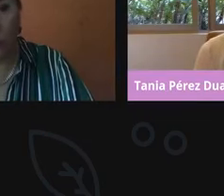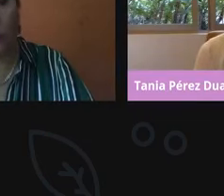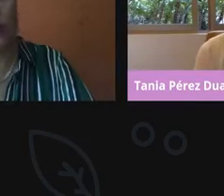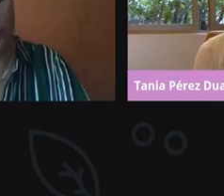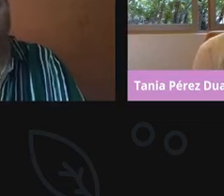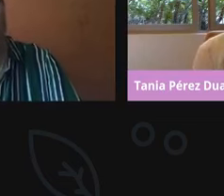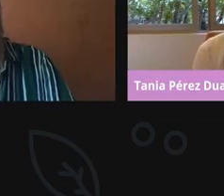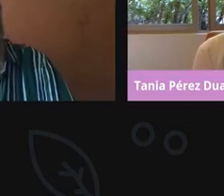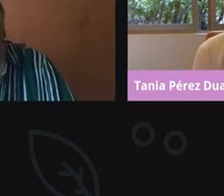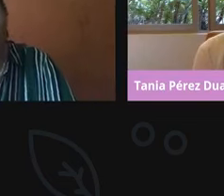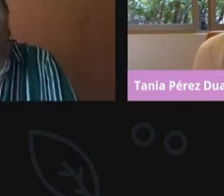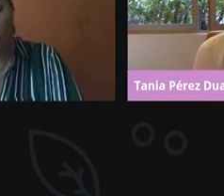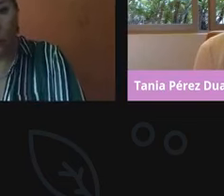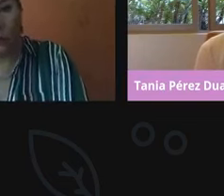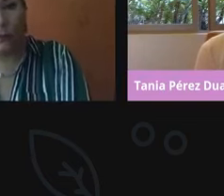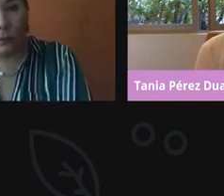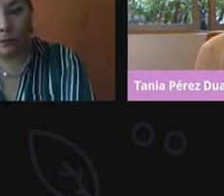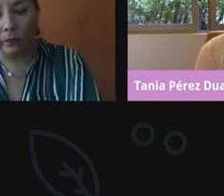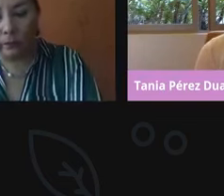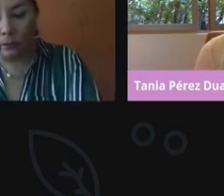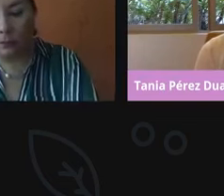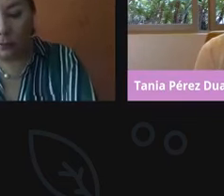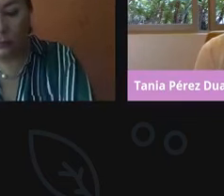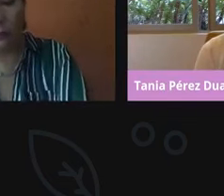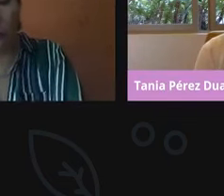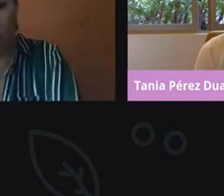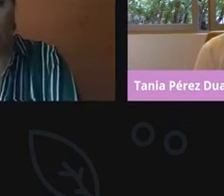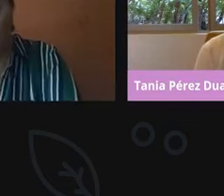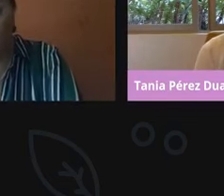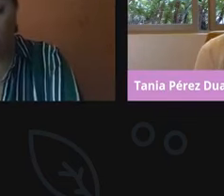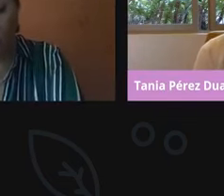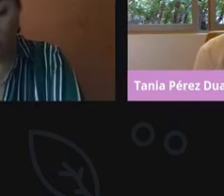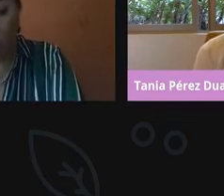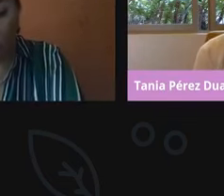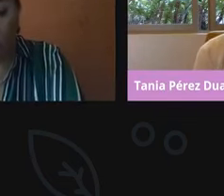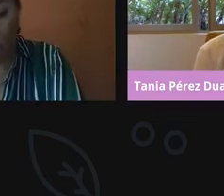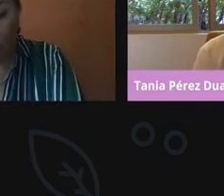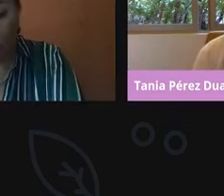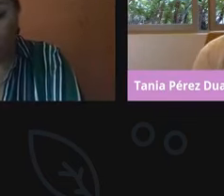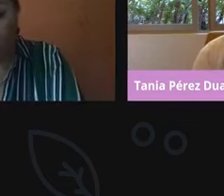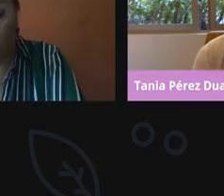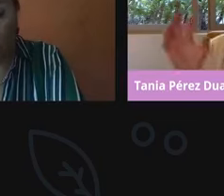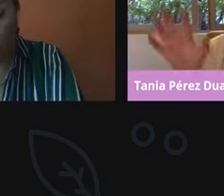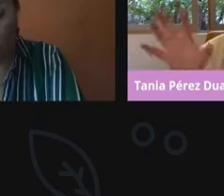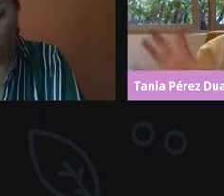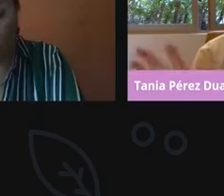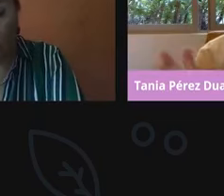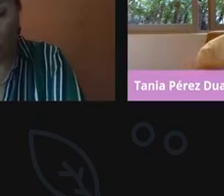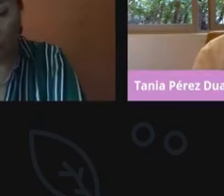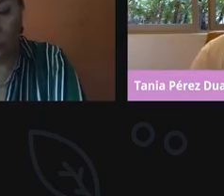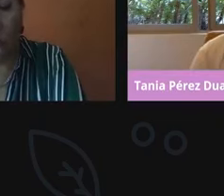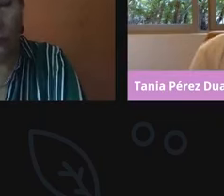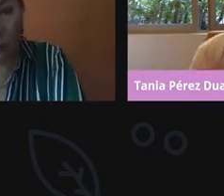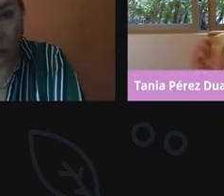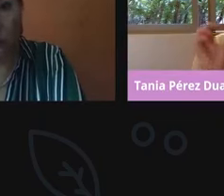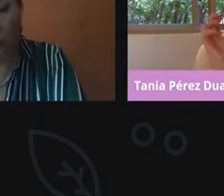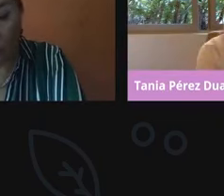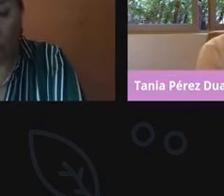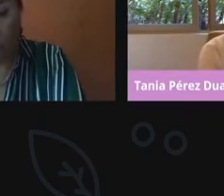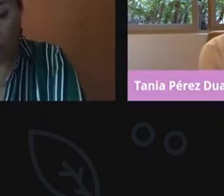incorrecto. Entonces, vemos de repente a personas que padecen de TOC en estadísticas de esquizofrenia o